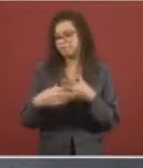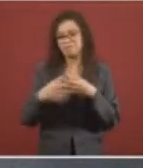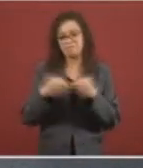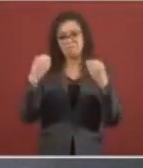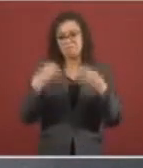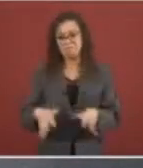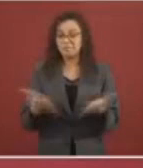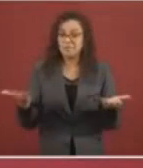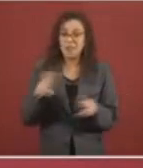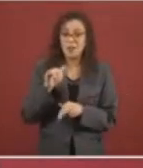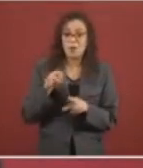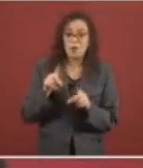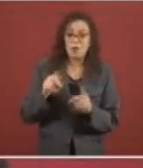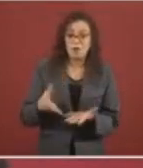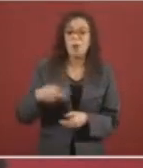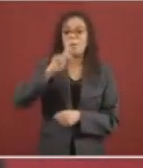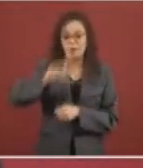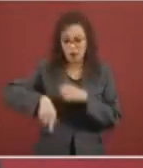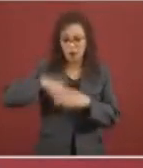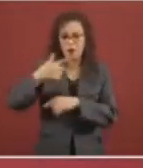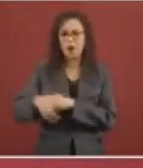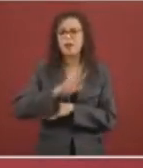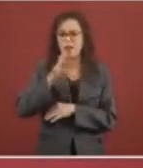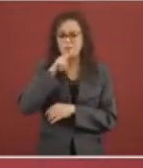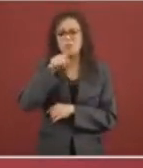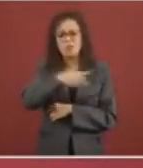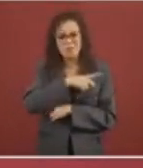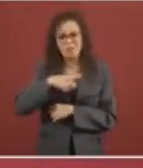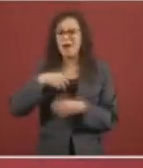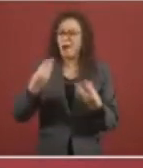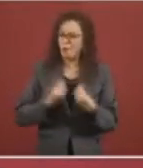a pasar. Tú aguanta,